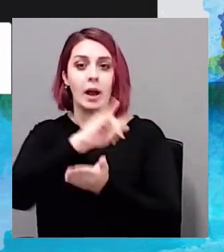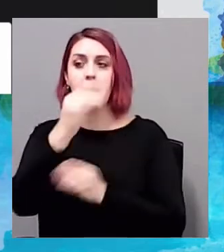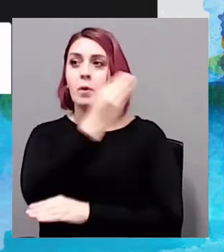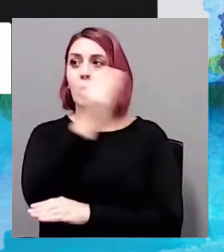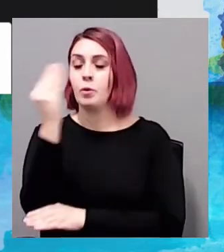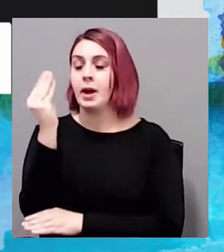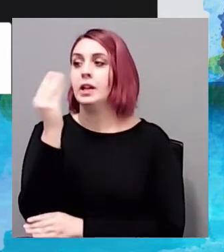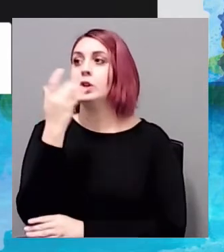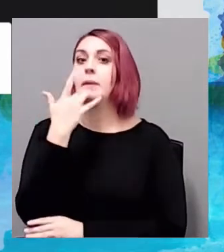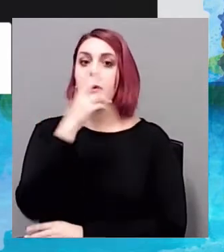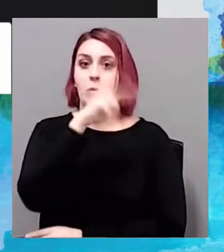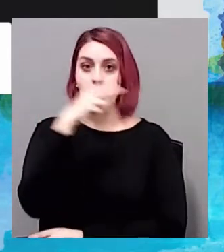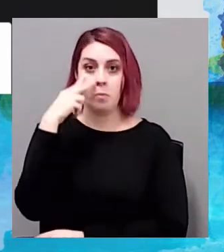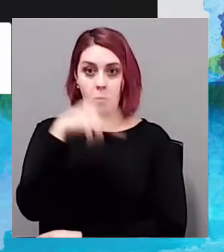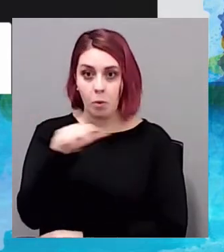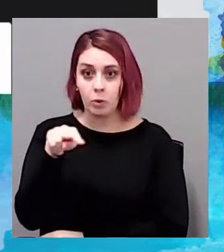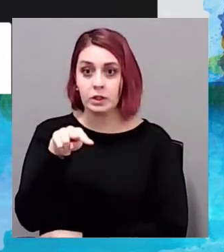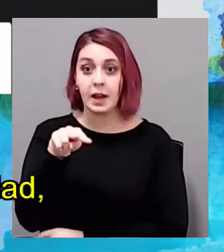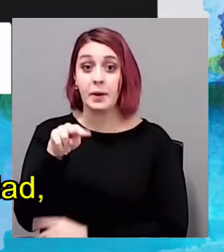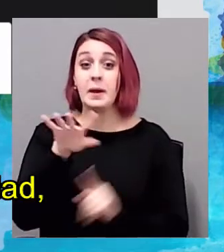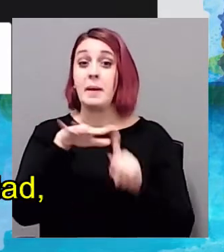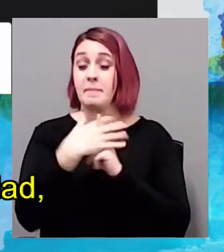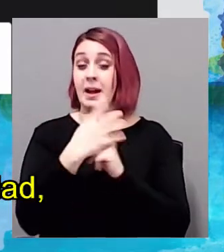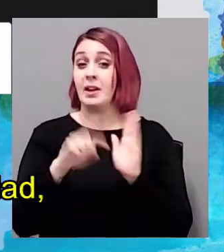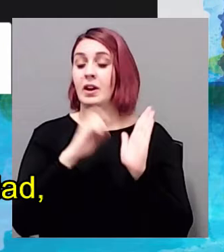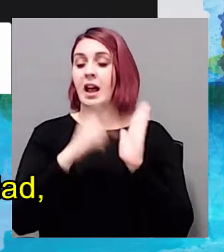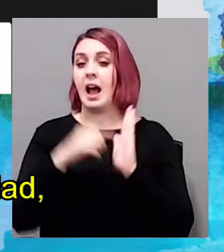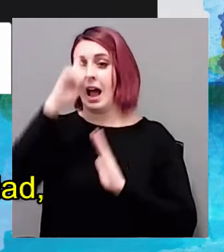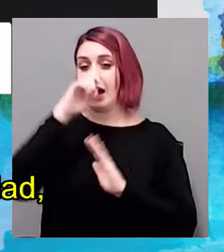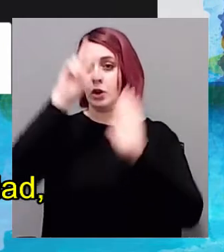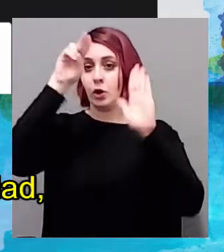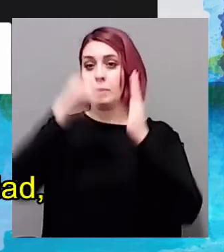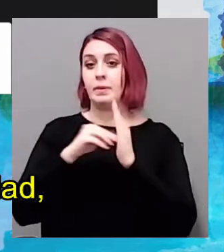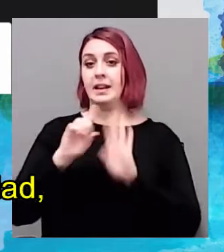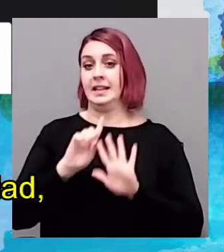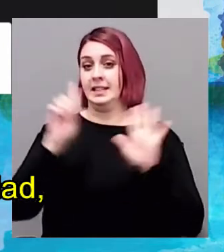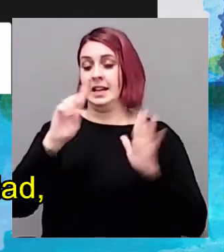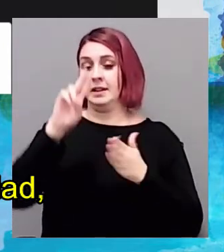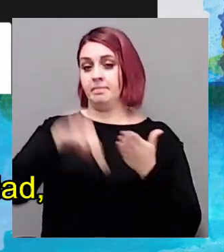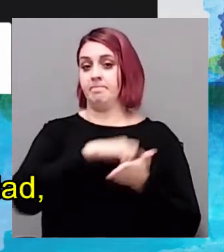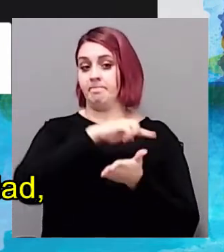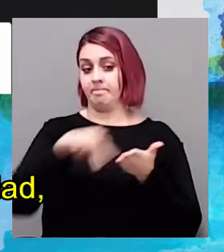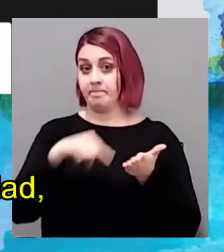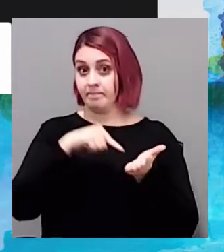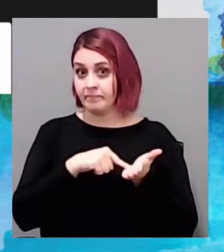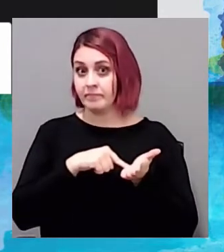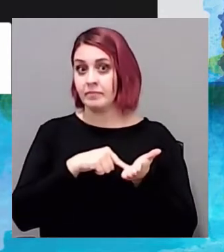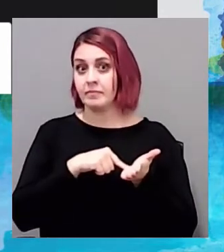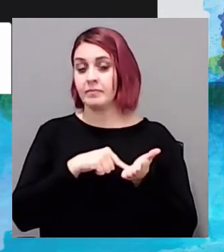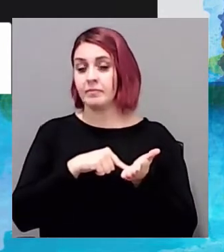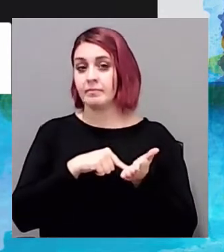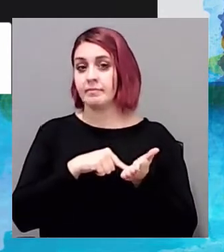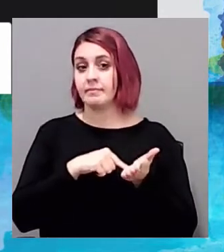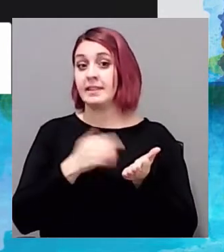en un museo, el marco legal ya desde el año 2006 en la Convención Internacional sobre los Derechos de las Personas con Discapacidad ya